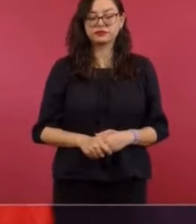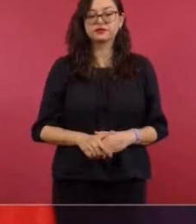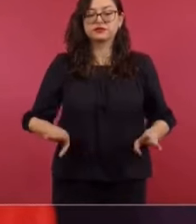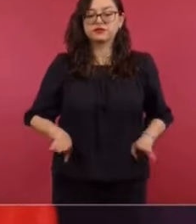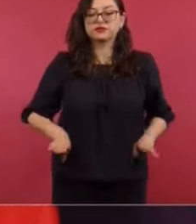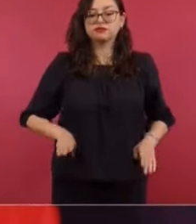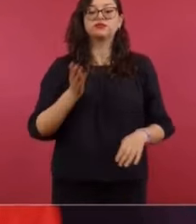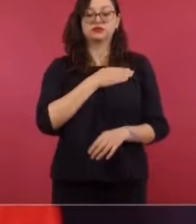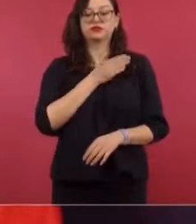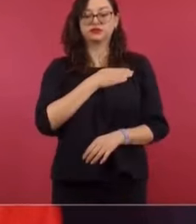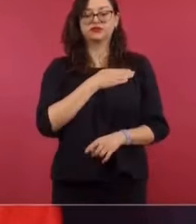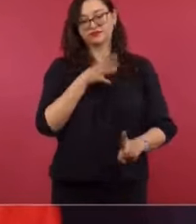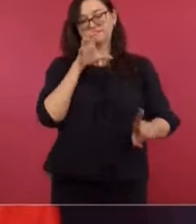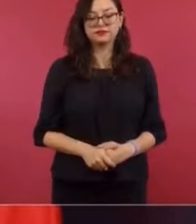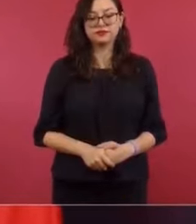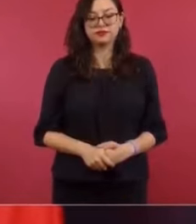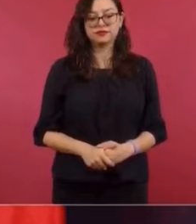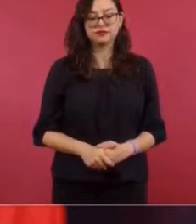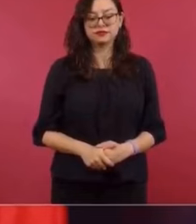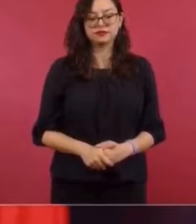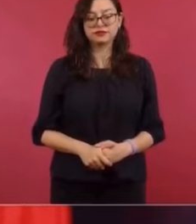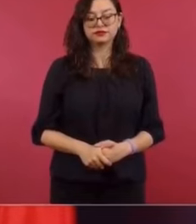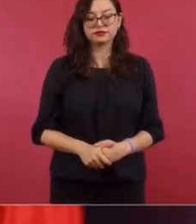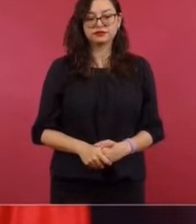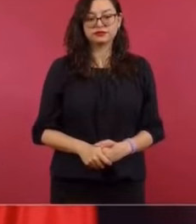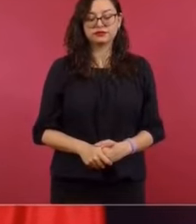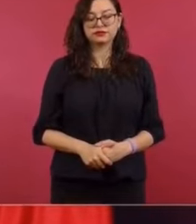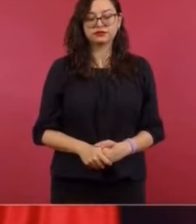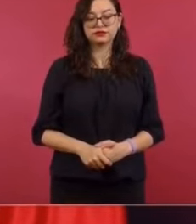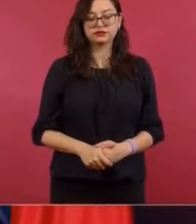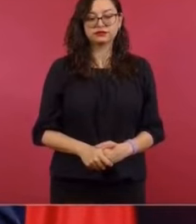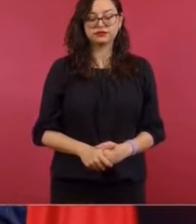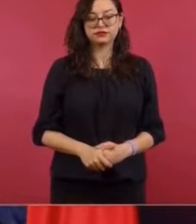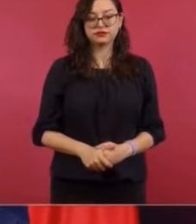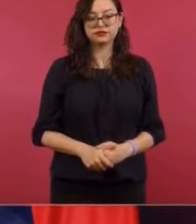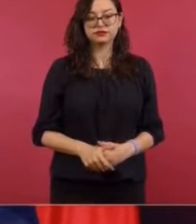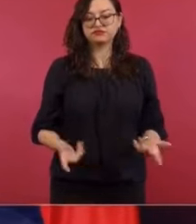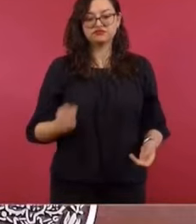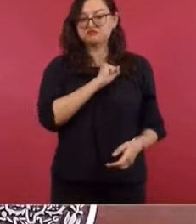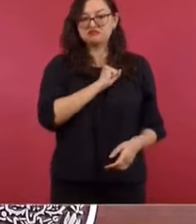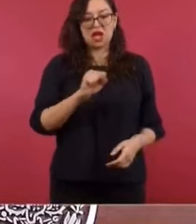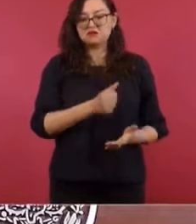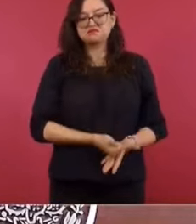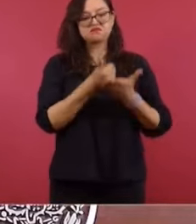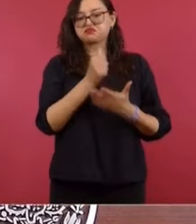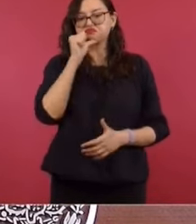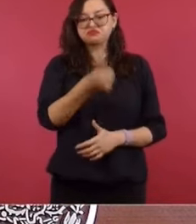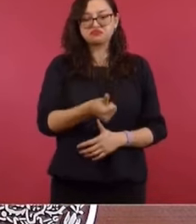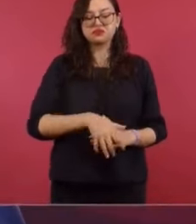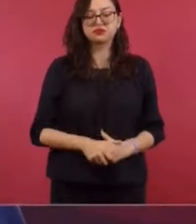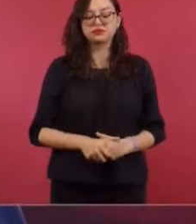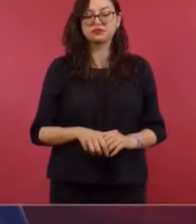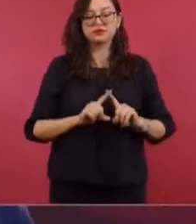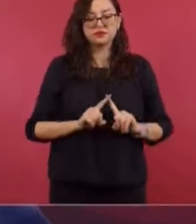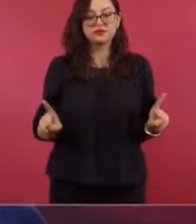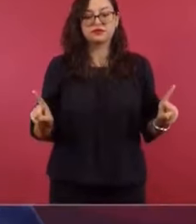siendo buenos, podemos ser felices. No ayuda la perversidad.